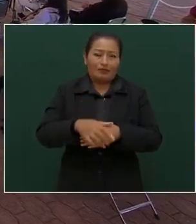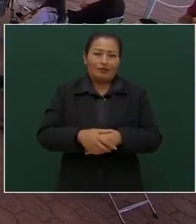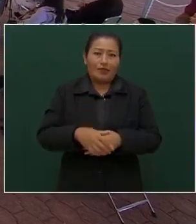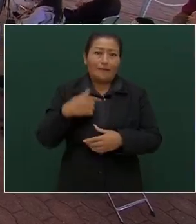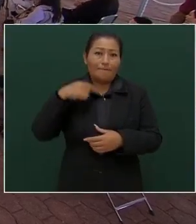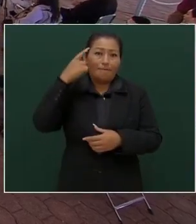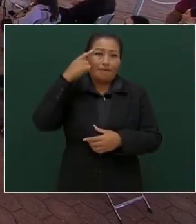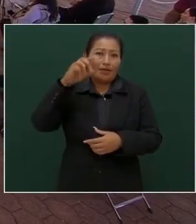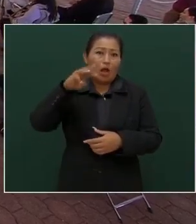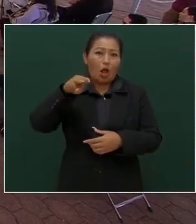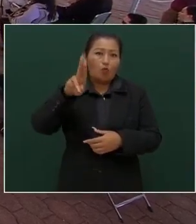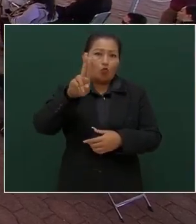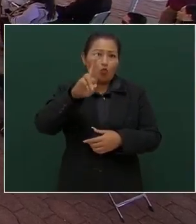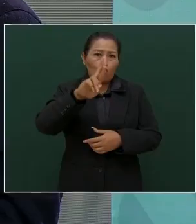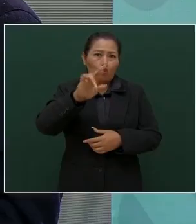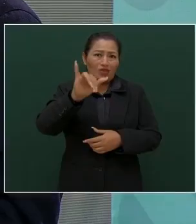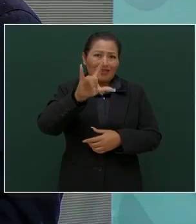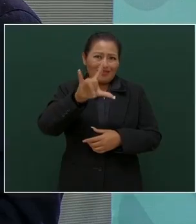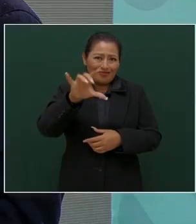contra Murillo Caram